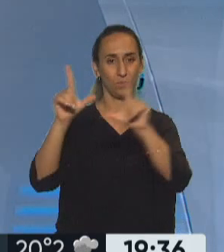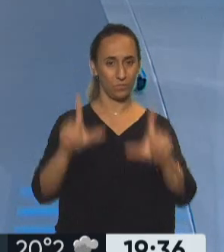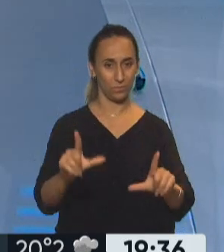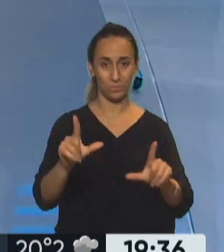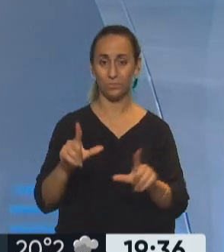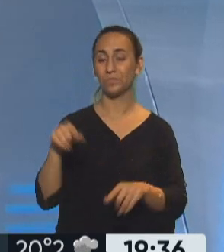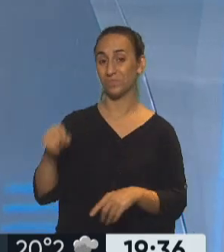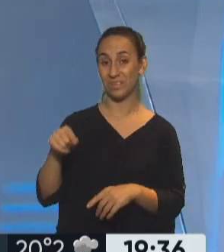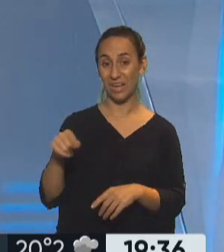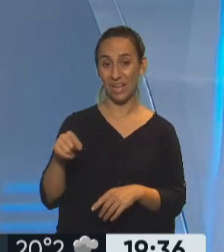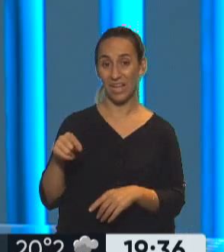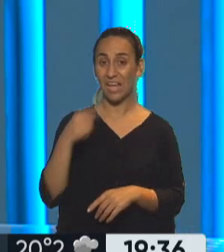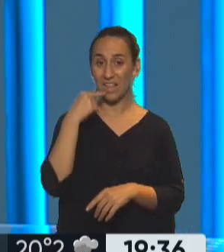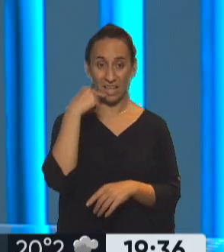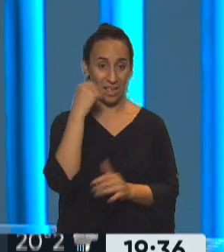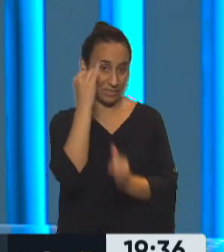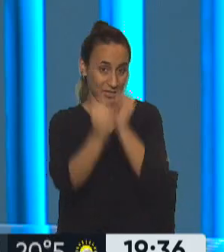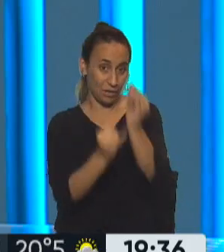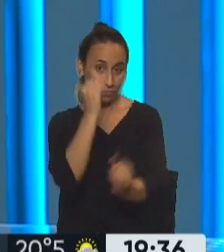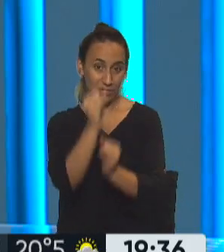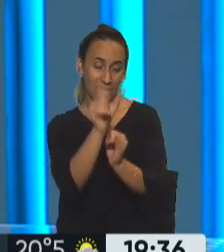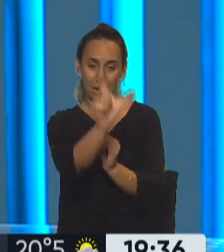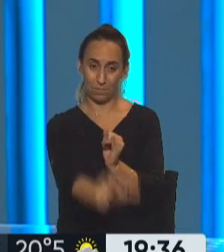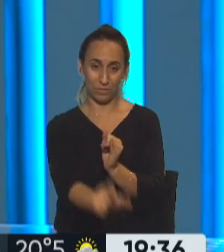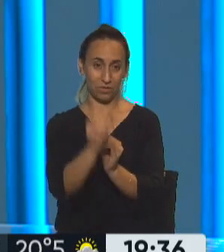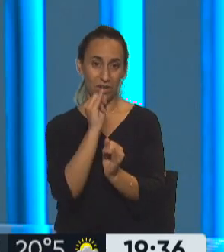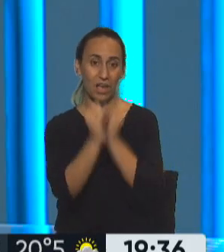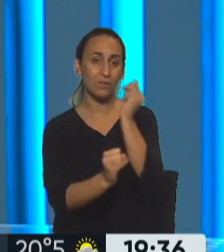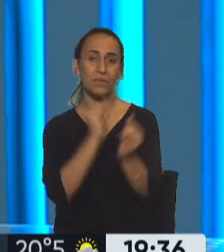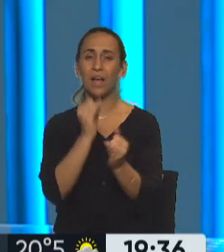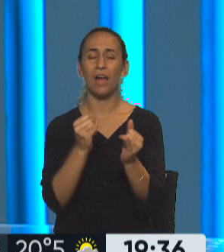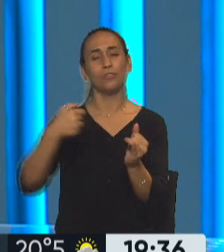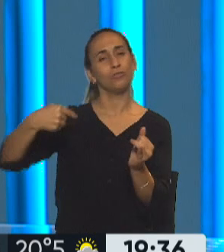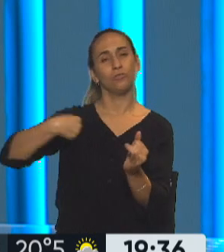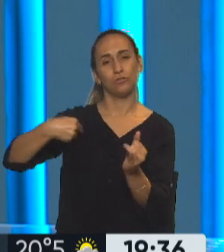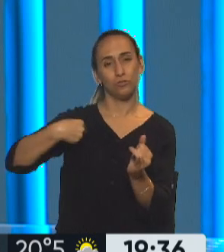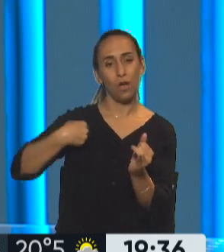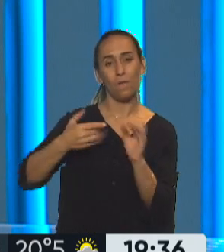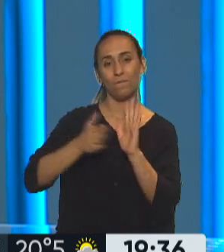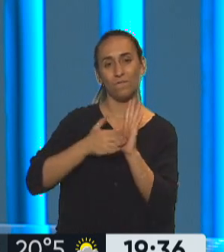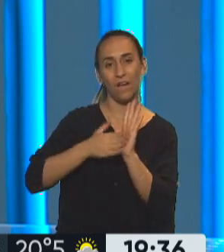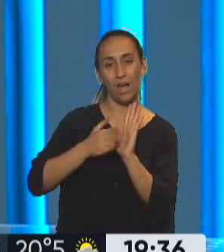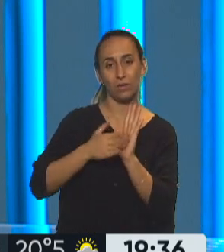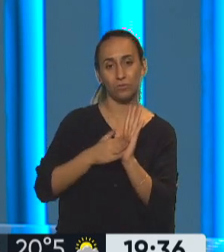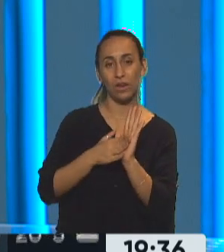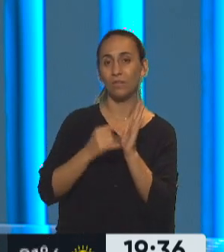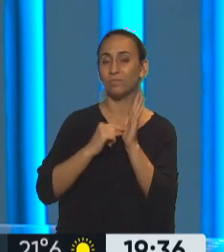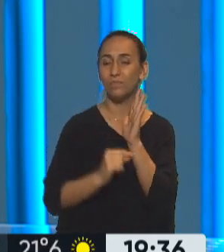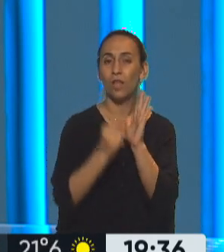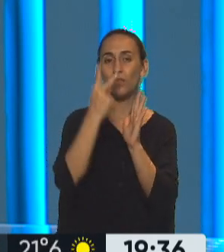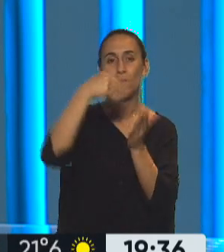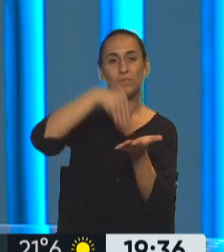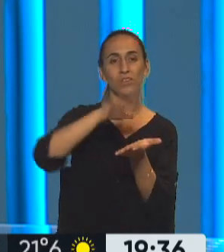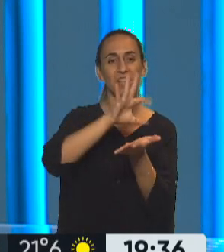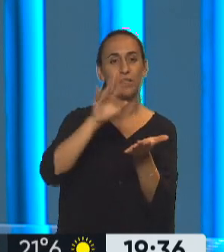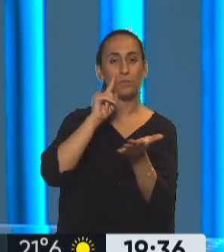Morel le dice le explica a su interlocutor porque él tiene facturas por dos millones y medio de